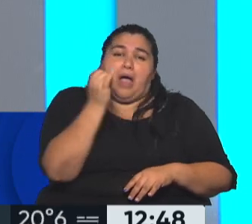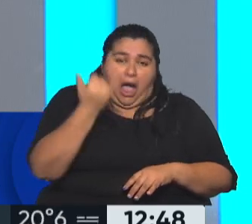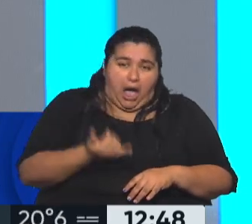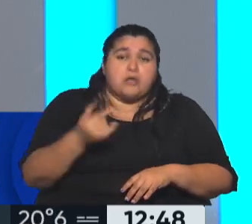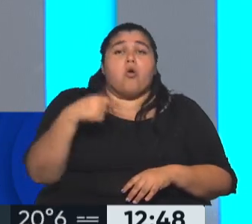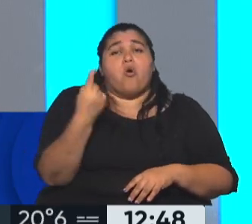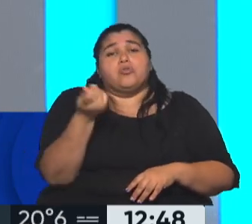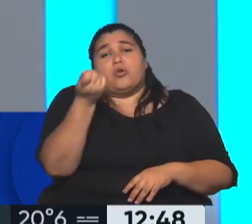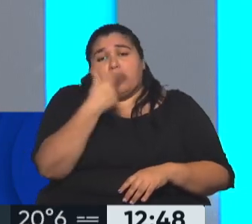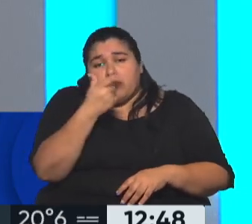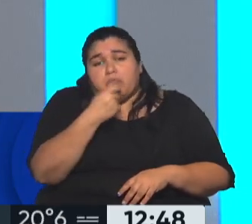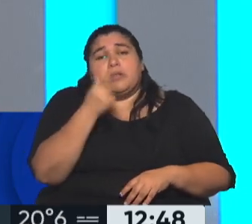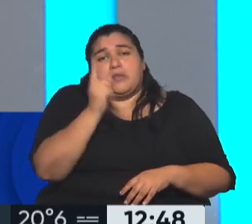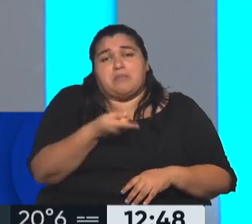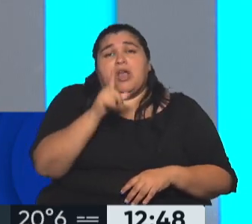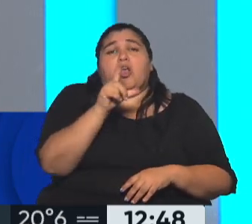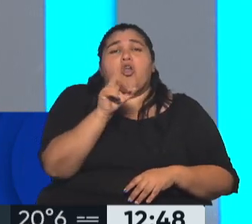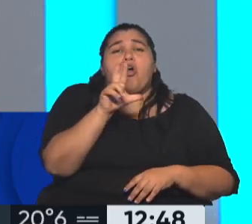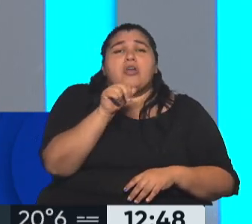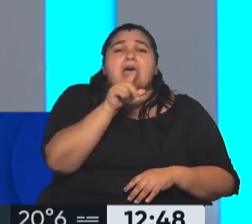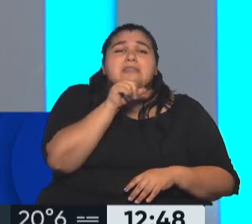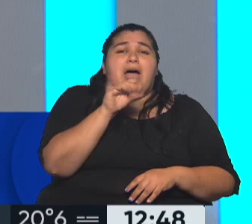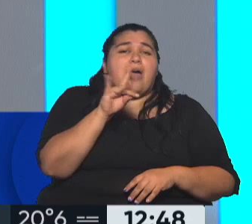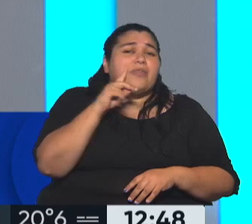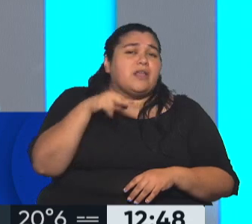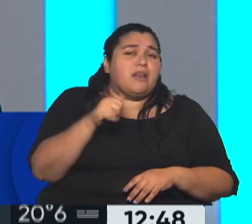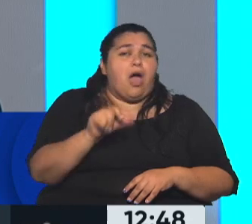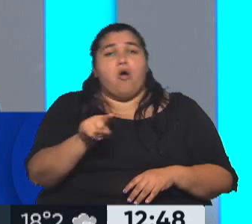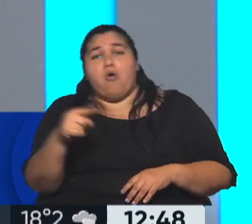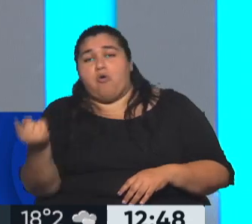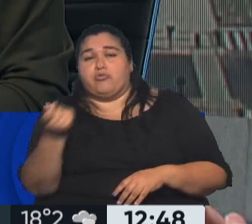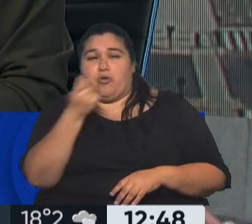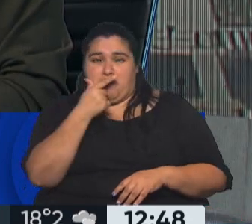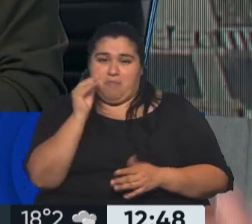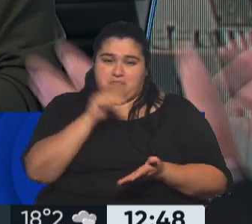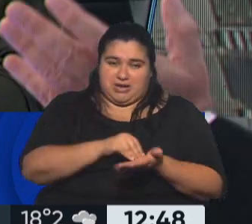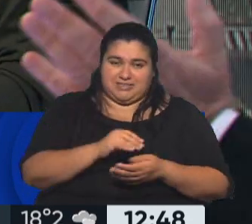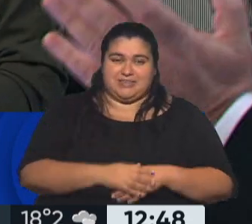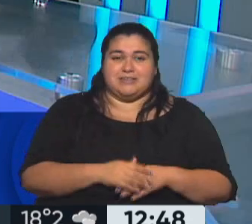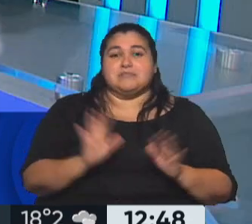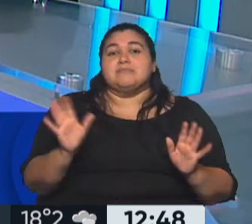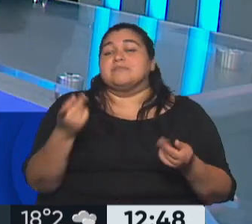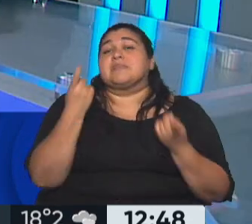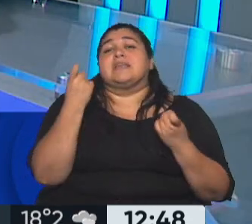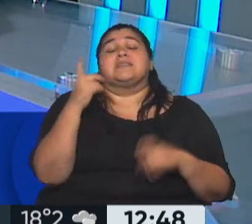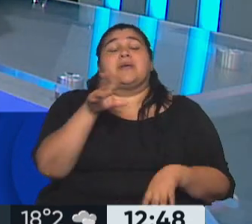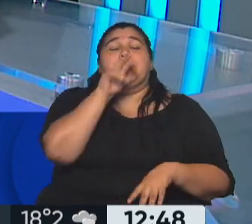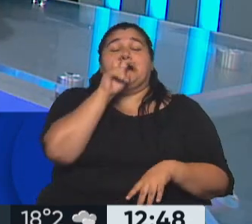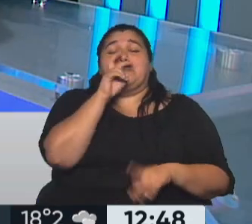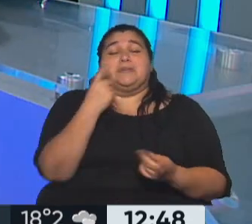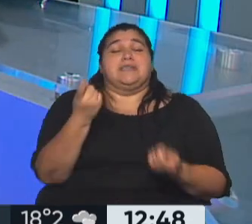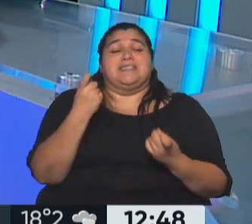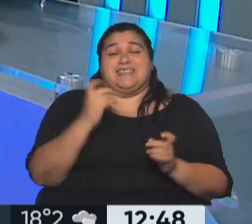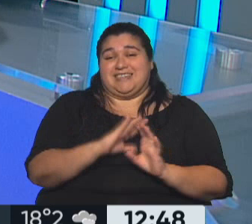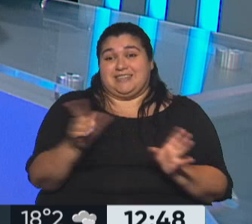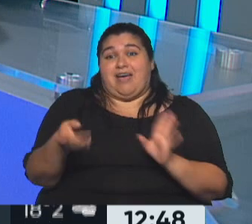medicamentos sistémicos como la loratadina, que de venta libre, o algunos otros que son recetados. Bueno, Claro, doctor, terminemos la gracias. nota porque me está faltando el aire ya. No hay Claro. problema. Y el